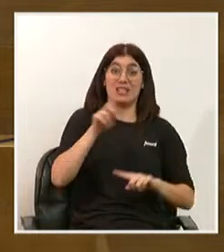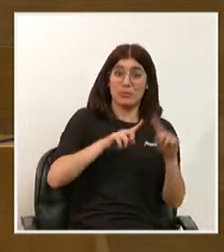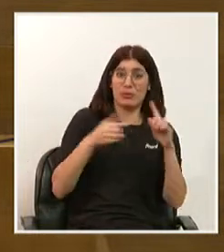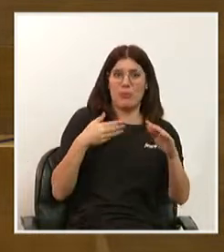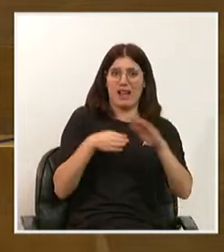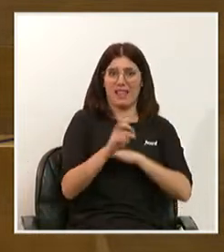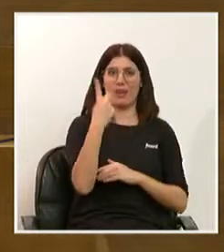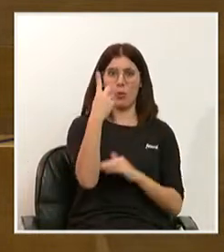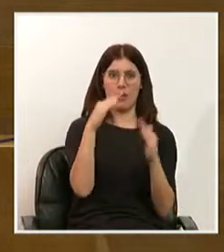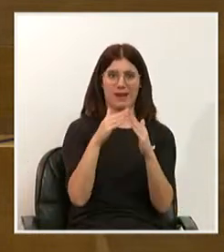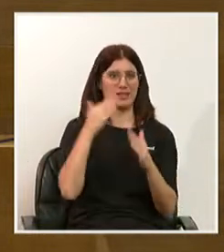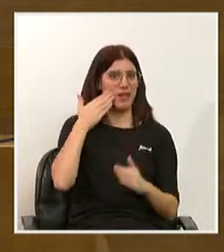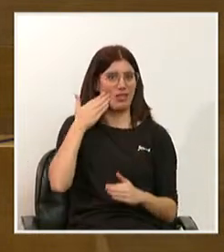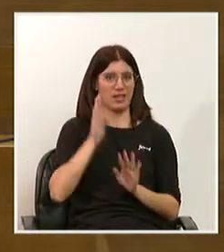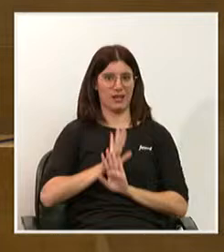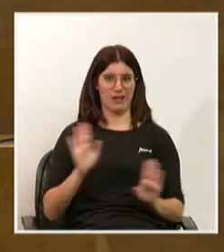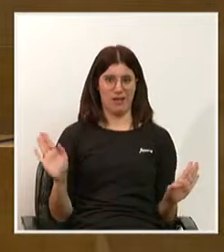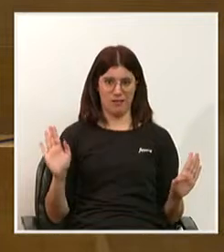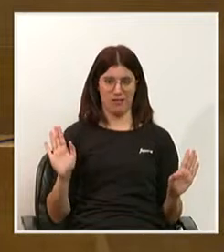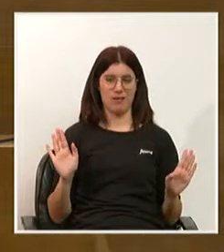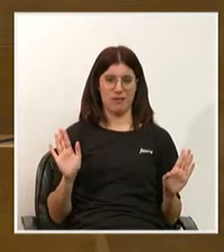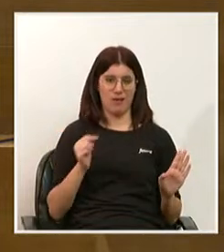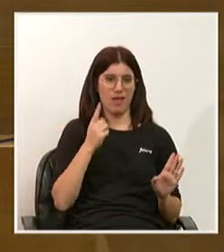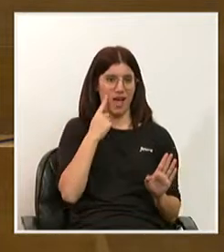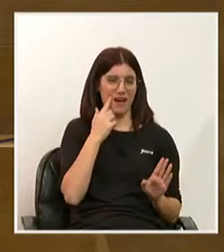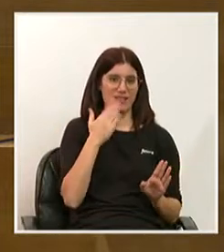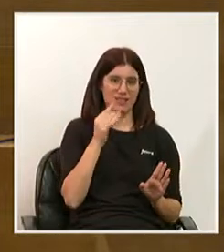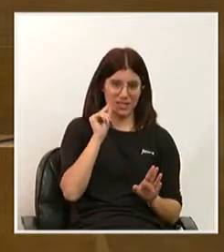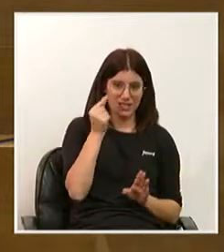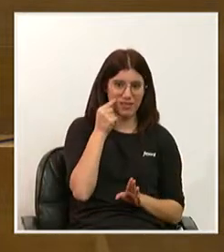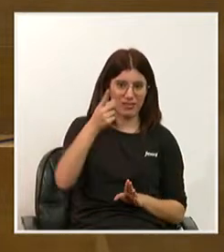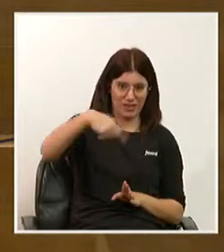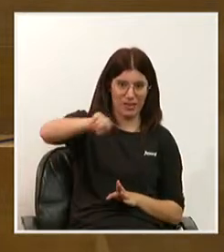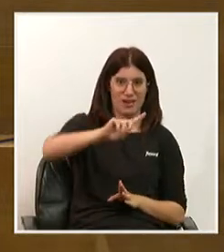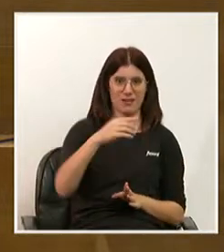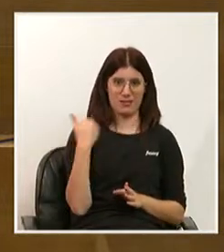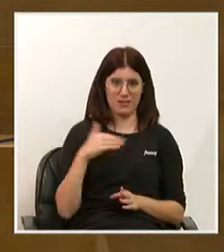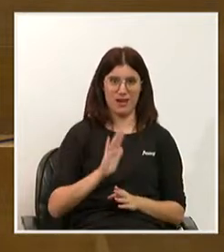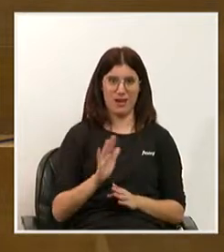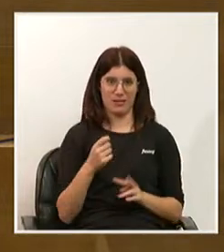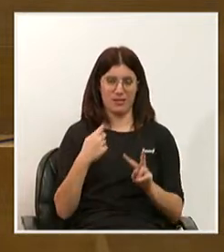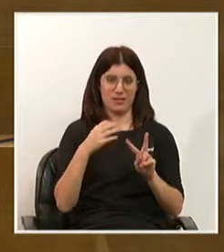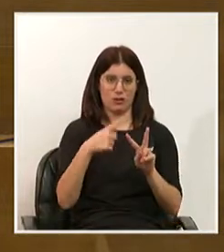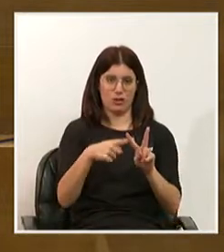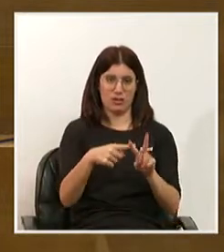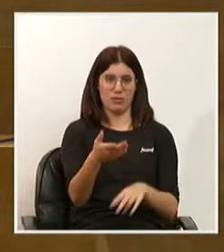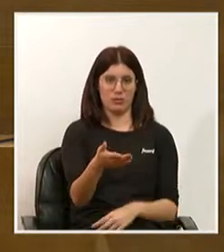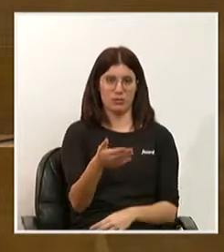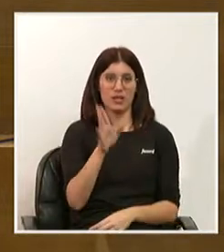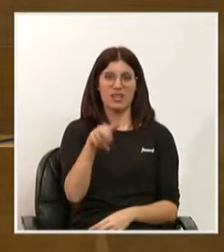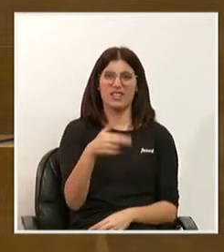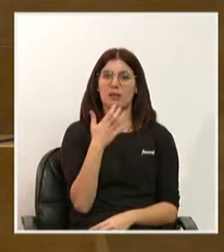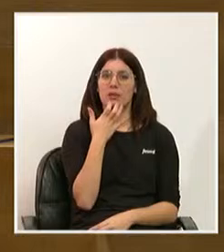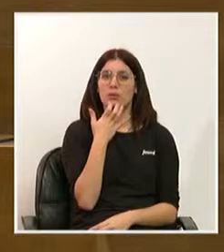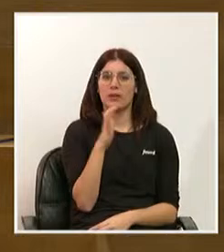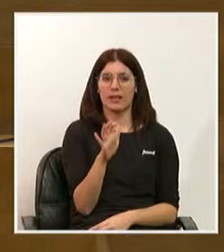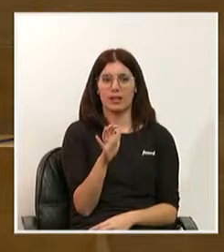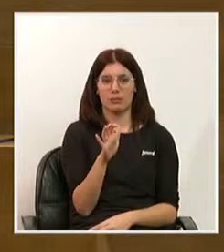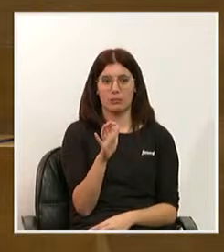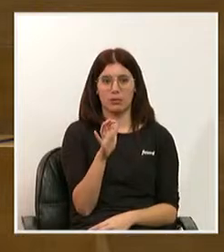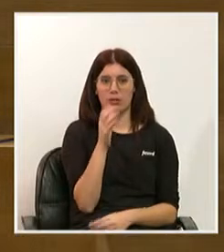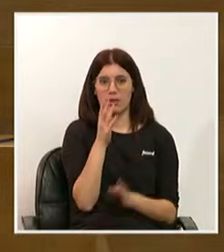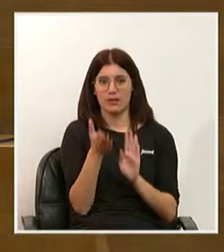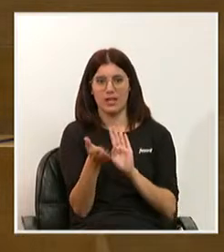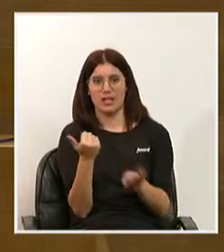a un hab dig a si sieren ya señor de vox y tamb ficar exemple que Elim del